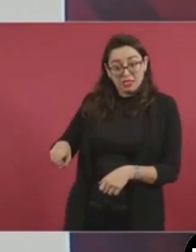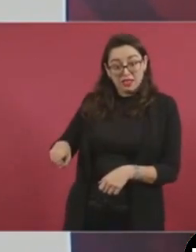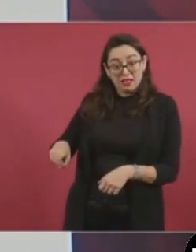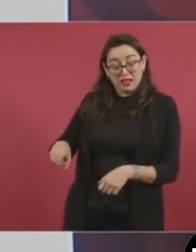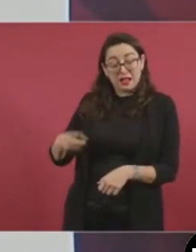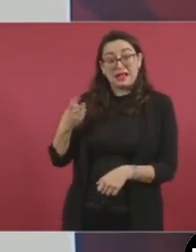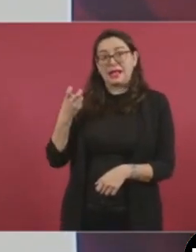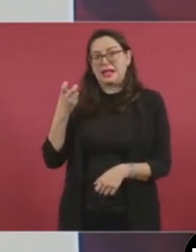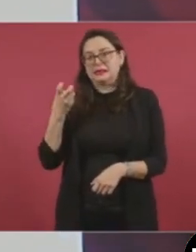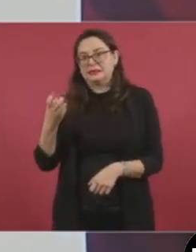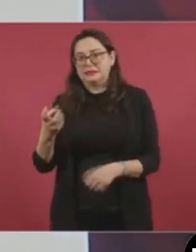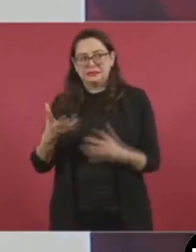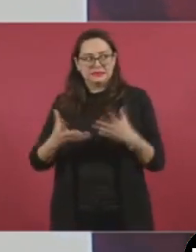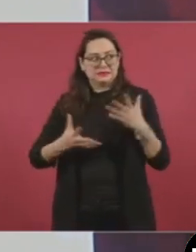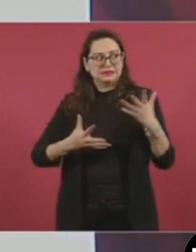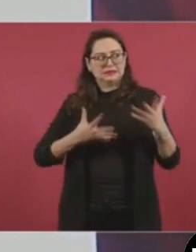que